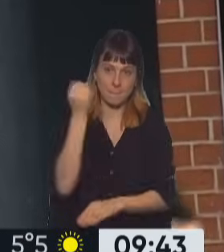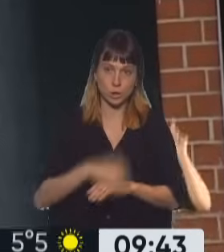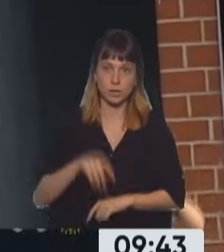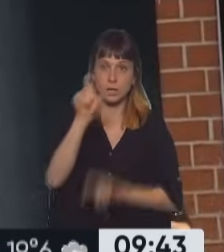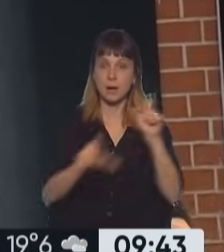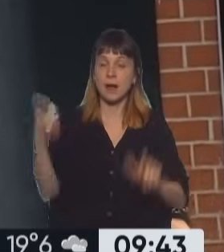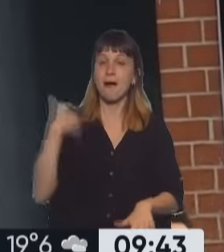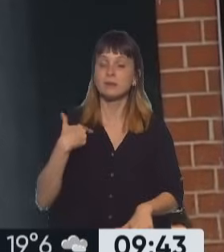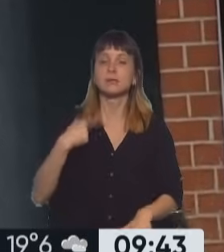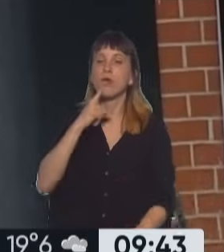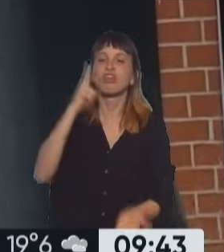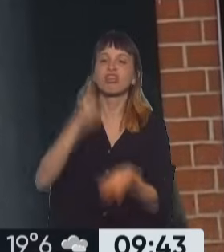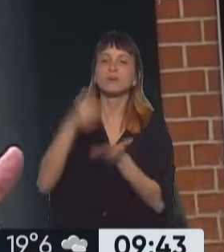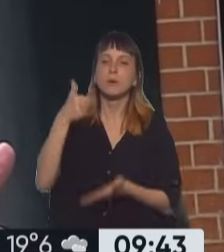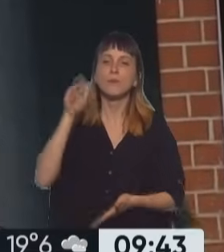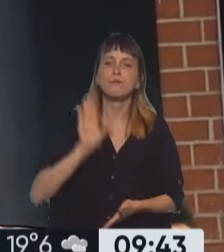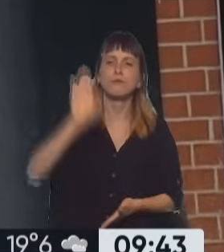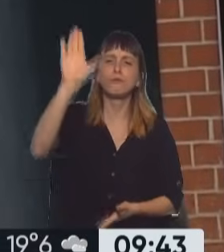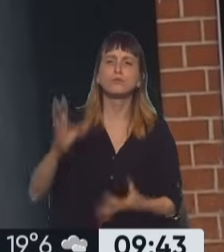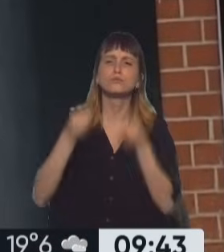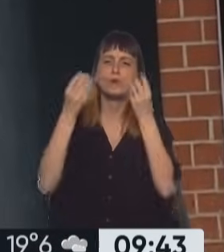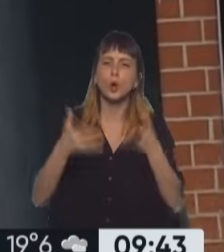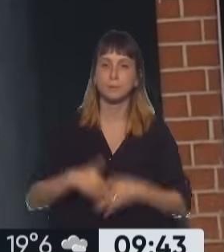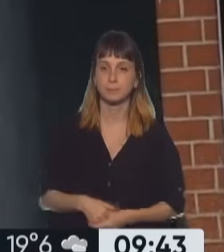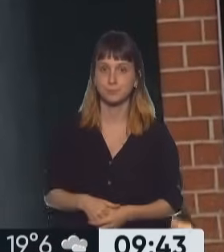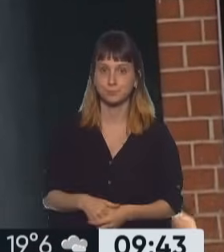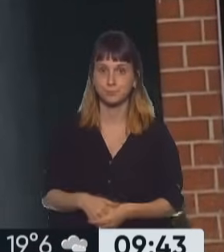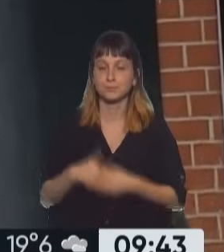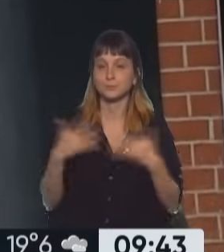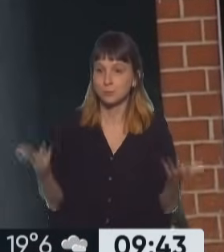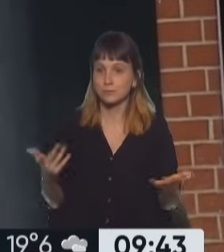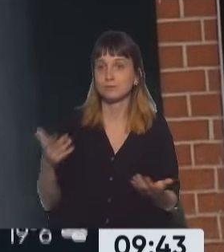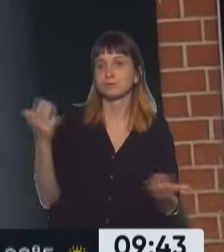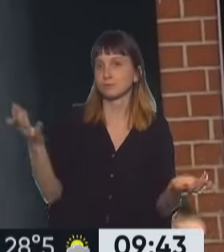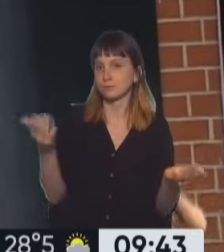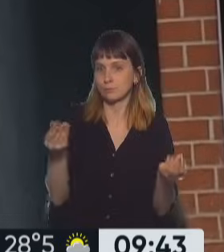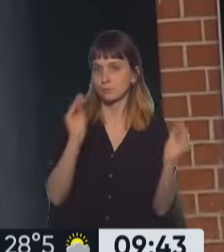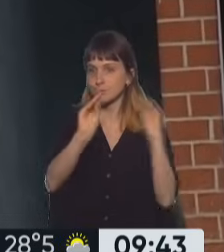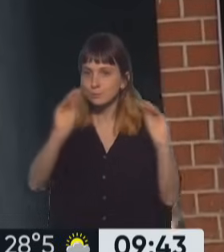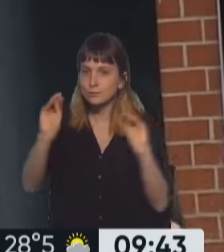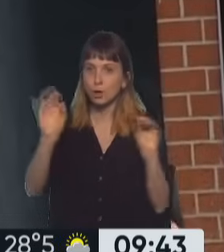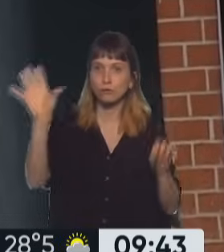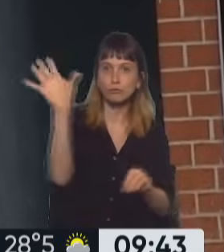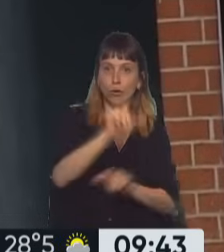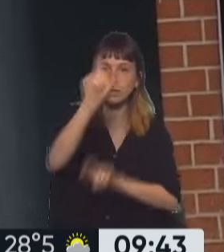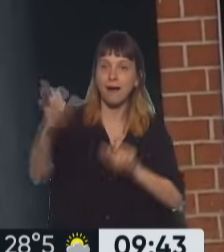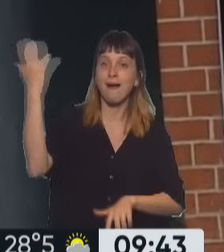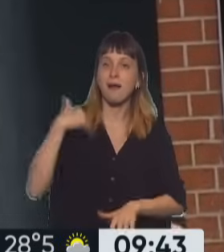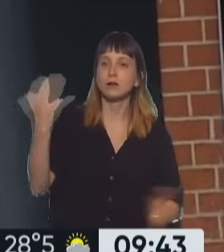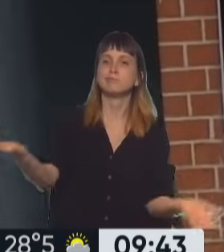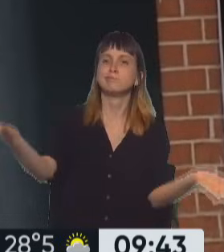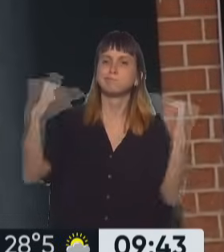decidiendo el futuro, y es poco lo que se puede decir. Invitar a todos los argentinos y argentinas que voten, que